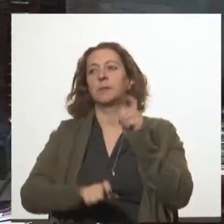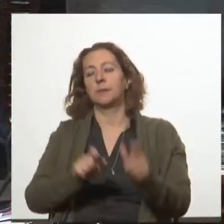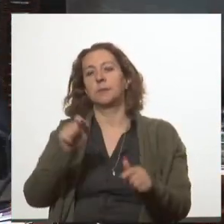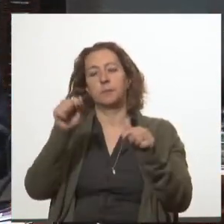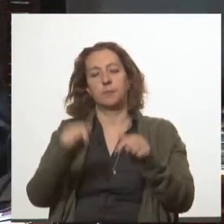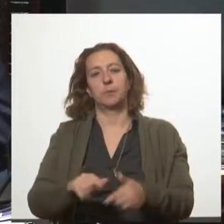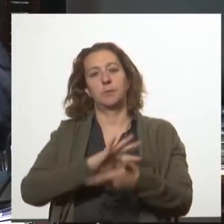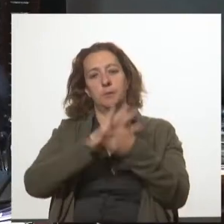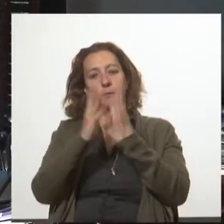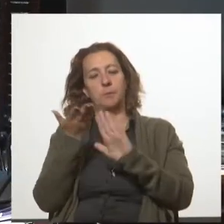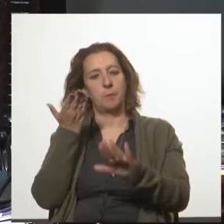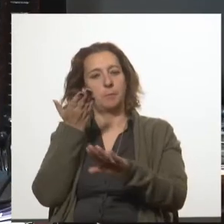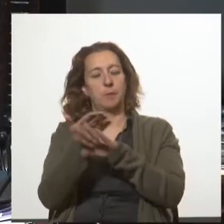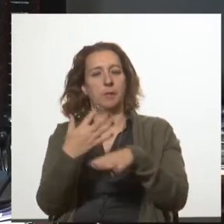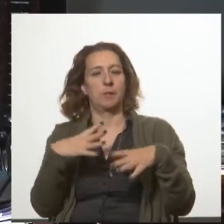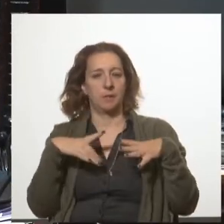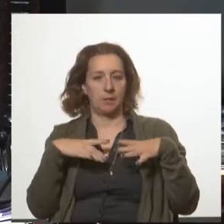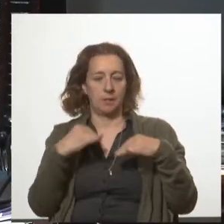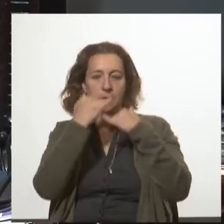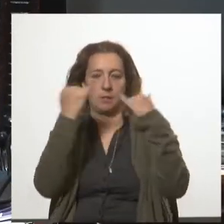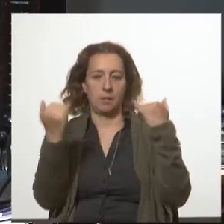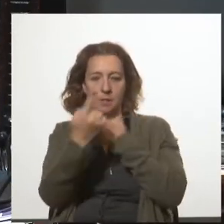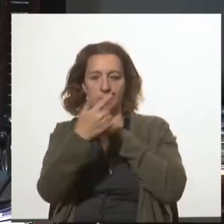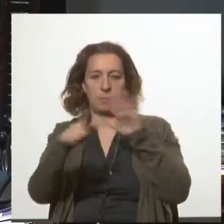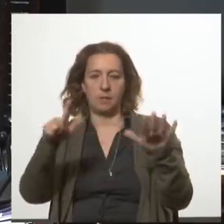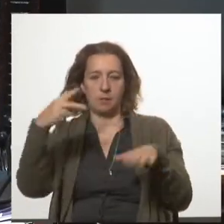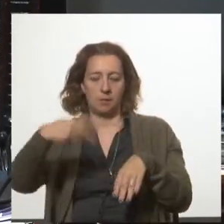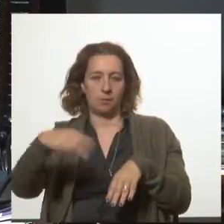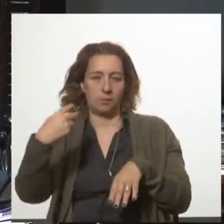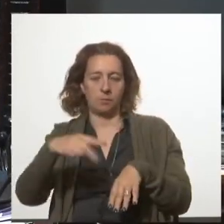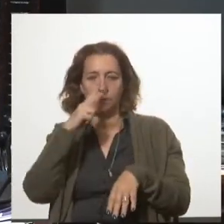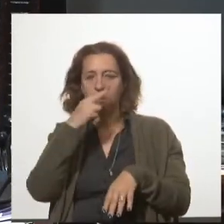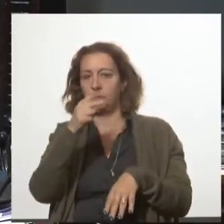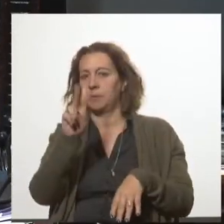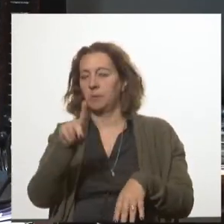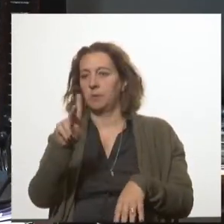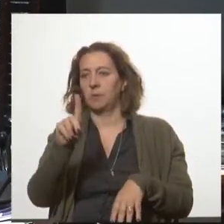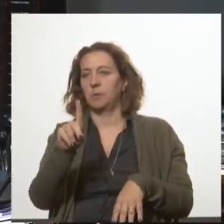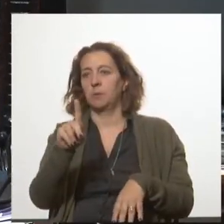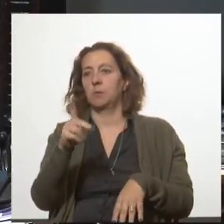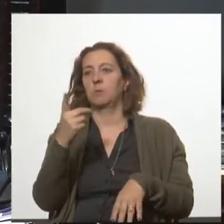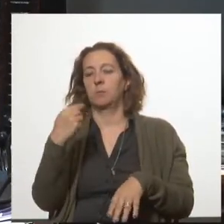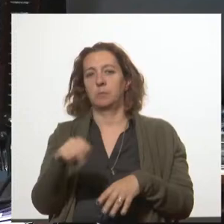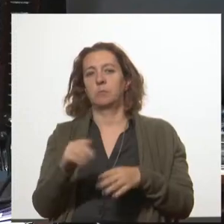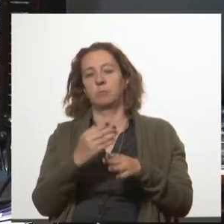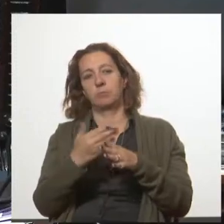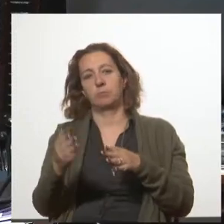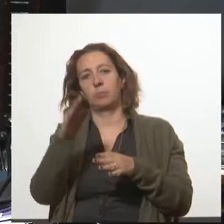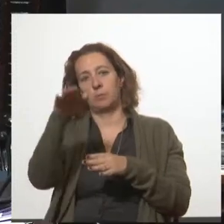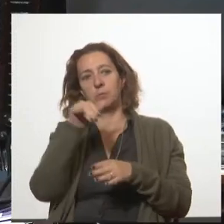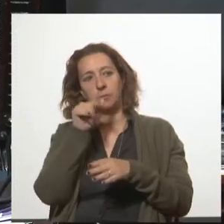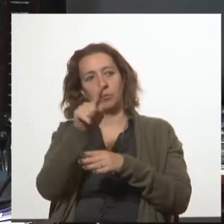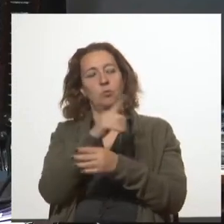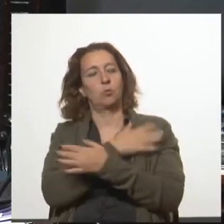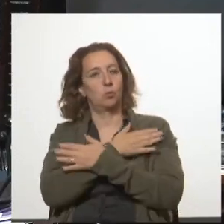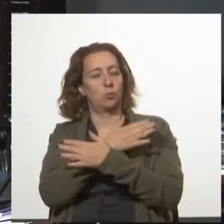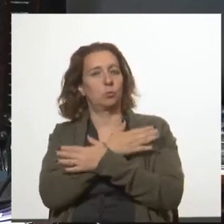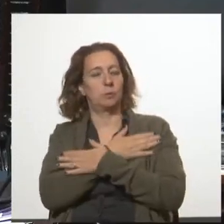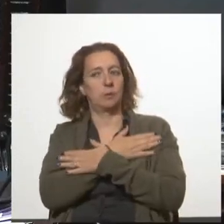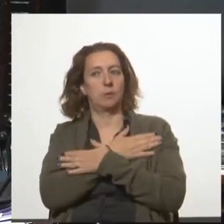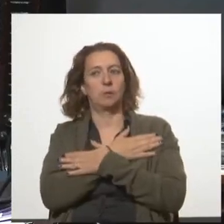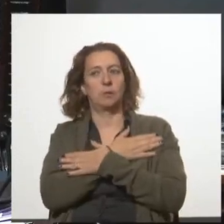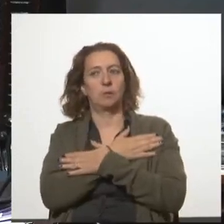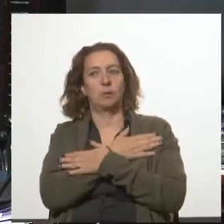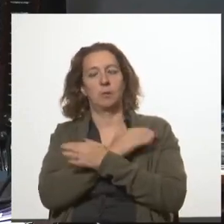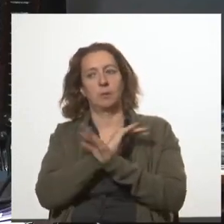por este medio licencia para el día 17 de noviembre 2021 en consecuencia se deberá convocar a su suplente respectivo sin otro